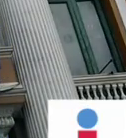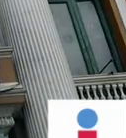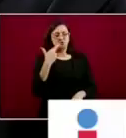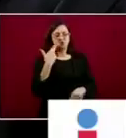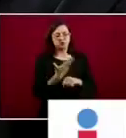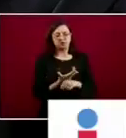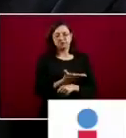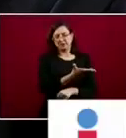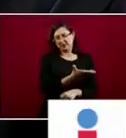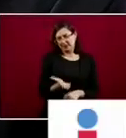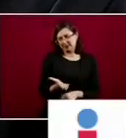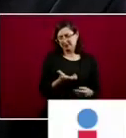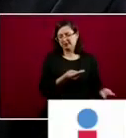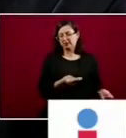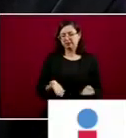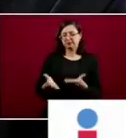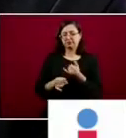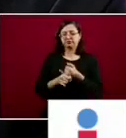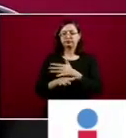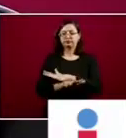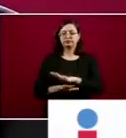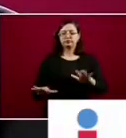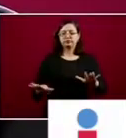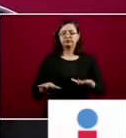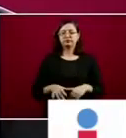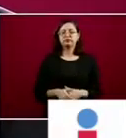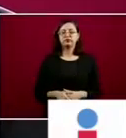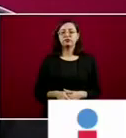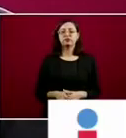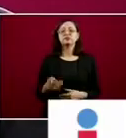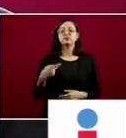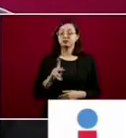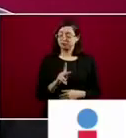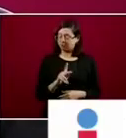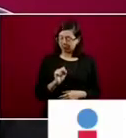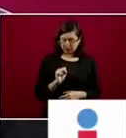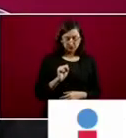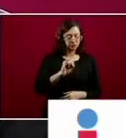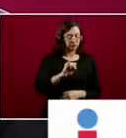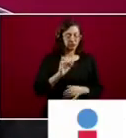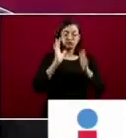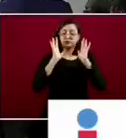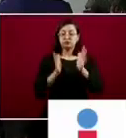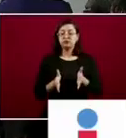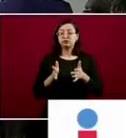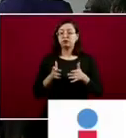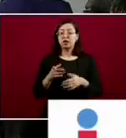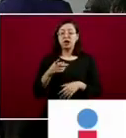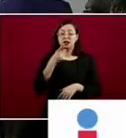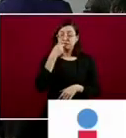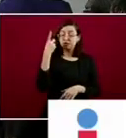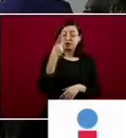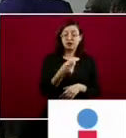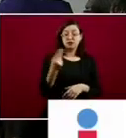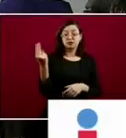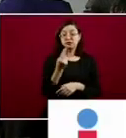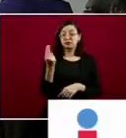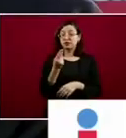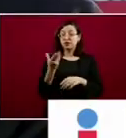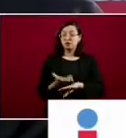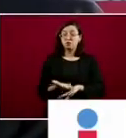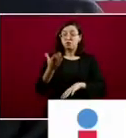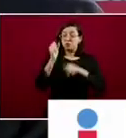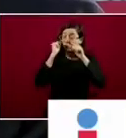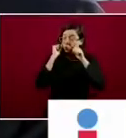Añadió que la dependencia será quien esta misma semana informe la situación de nuestros conciudadanos en ese